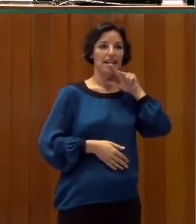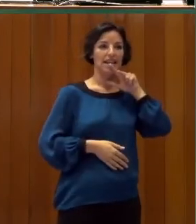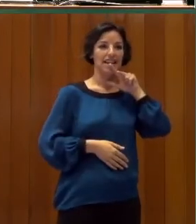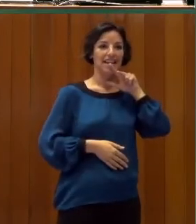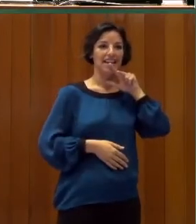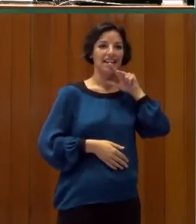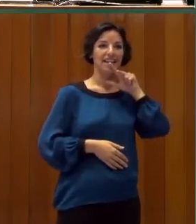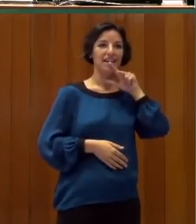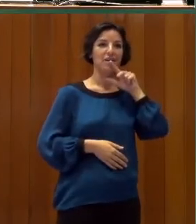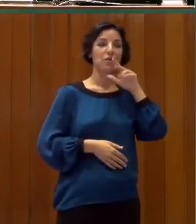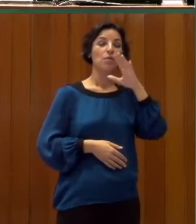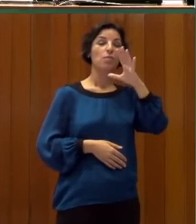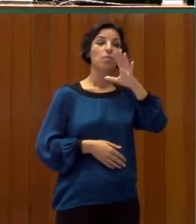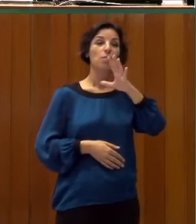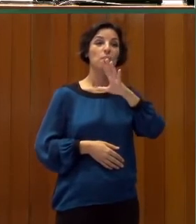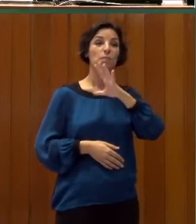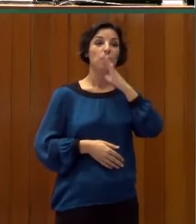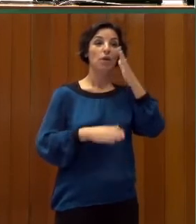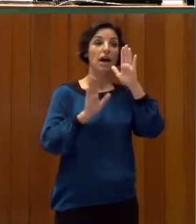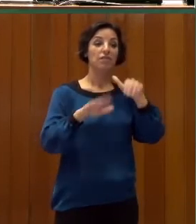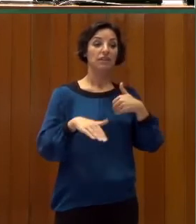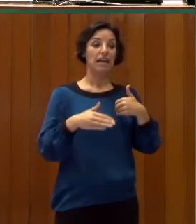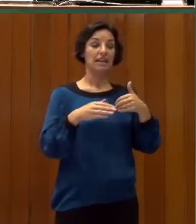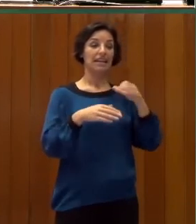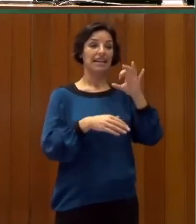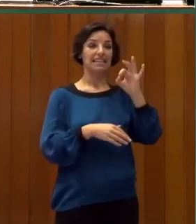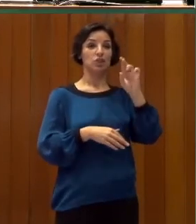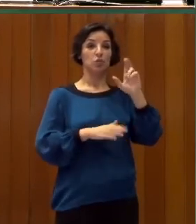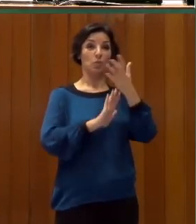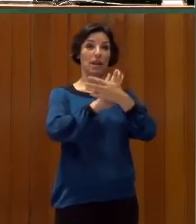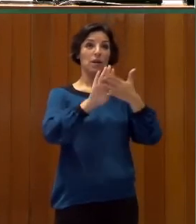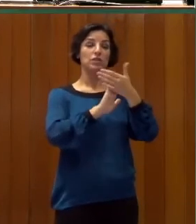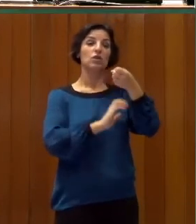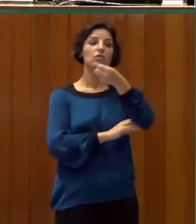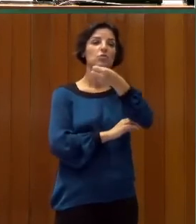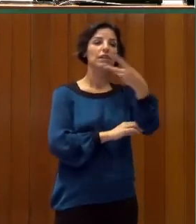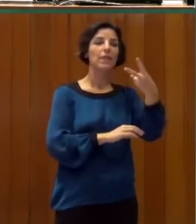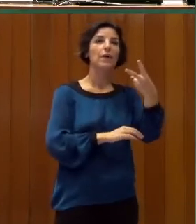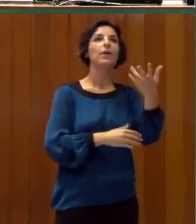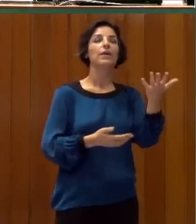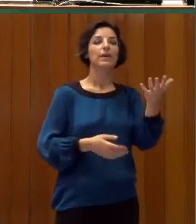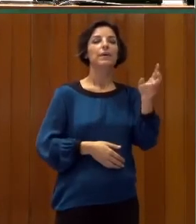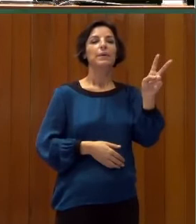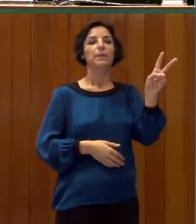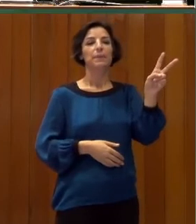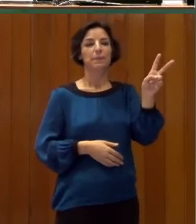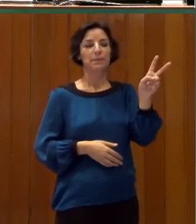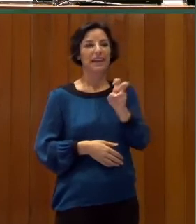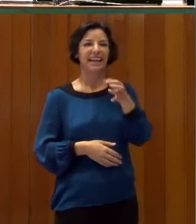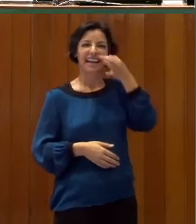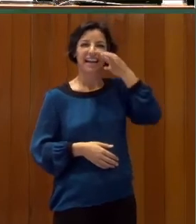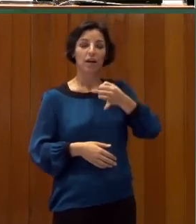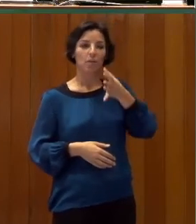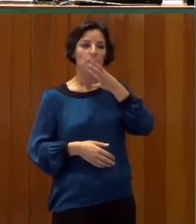que lo que obtenemos en el Stroop en lengua de signos sea el efecto que se está produciendo realmente